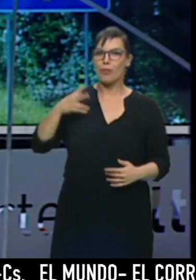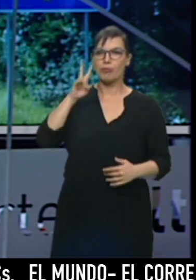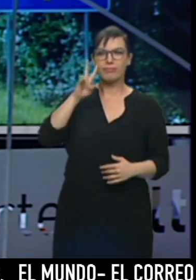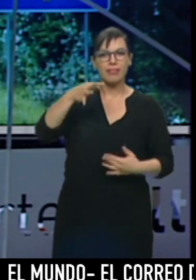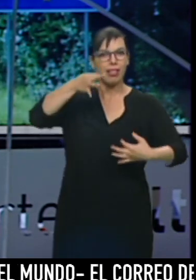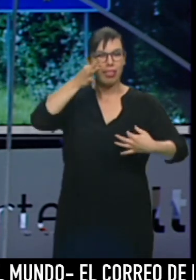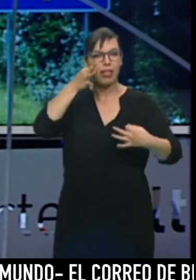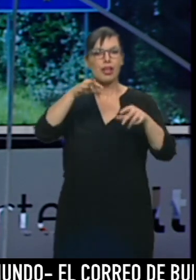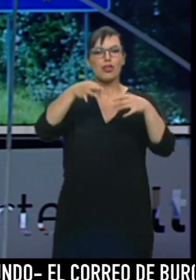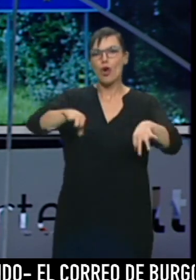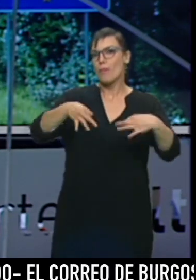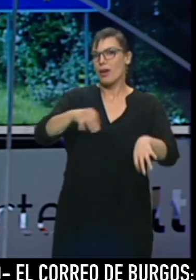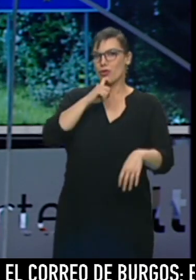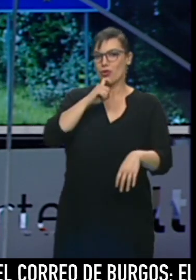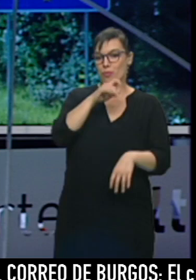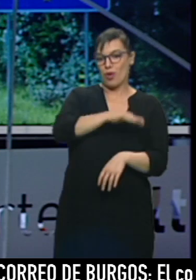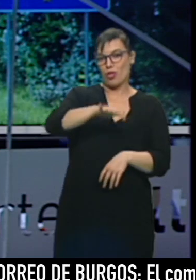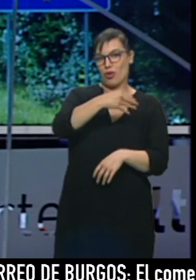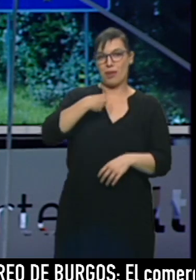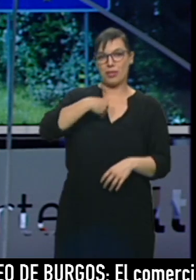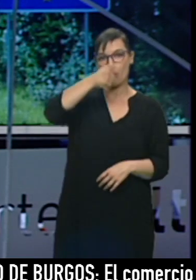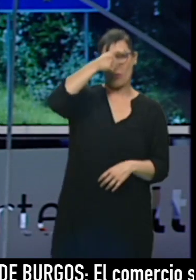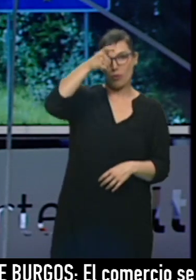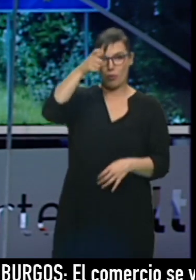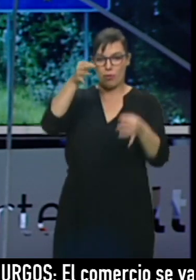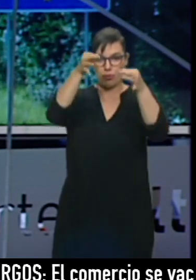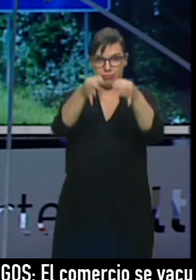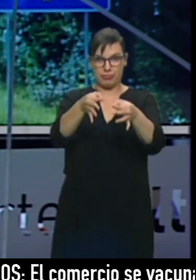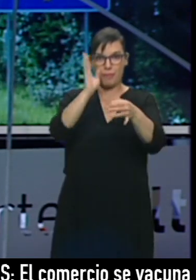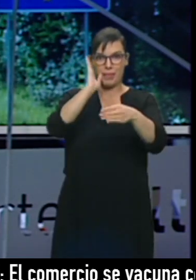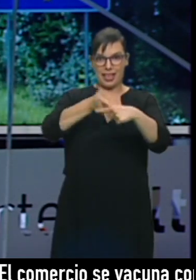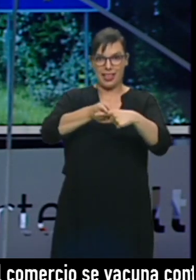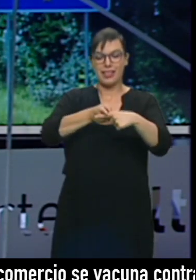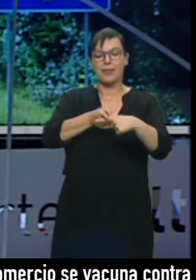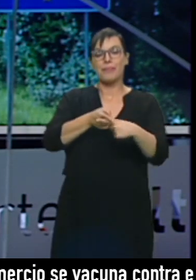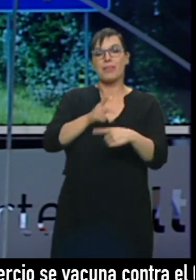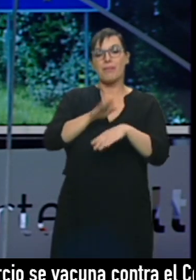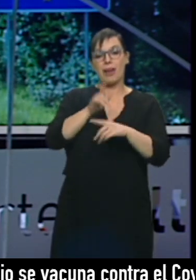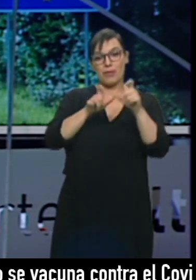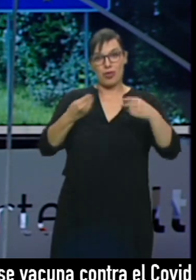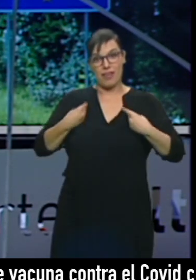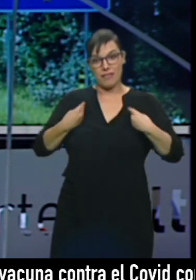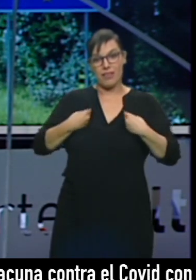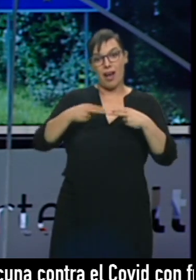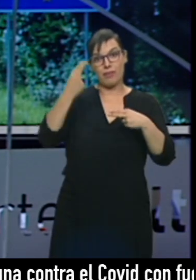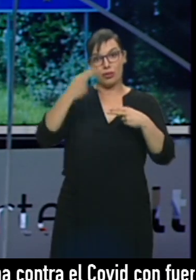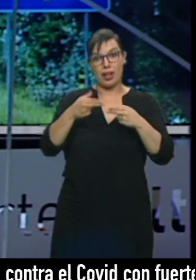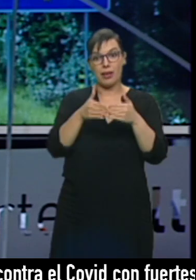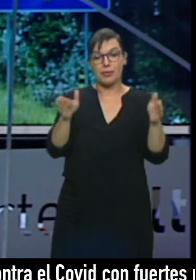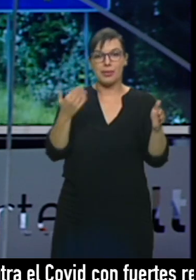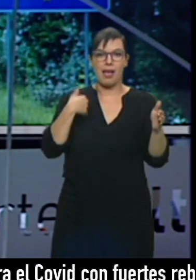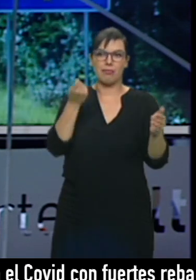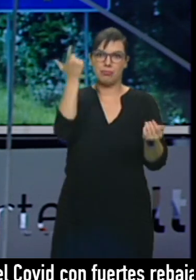está volviendo la normalidad a esas zonas limítrofes de nuestra comunidad. Para los vecinos la reapertura de la frontera es un verdadero alivio.